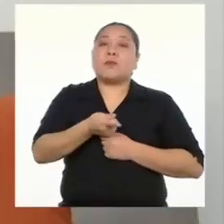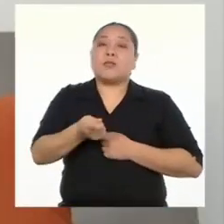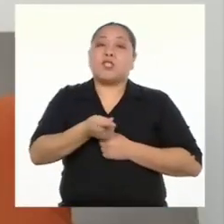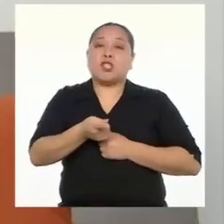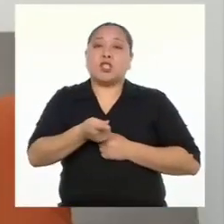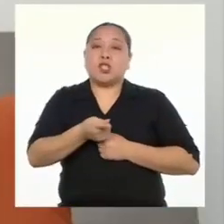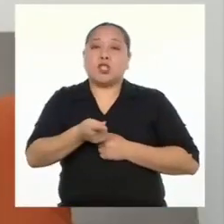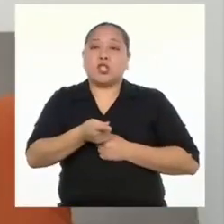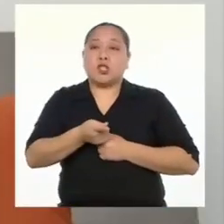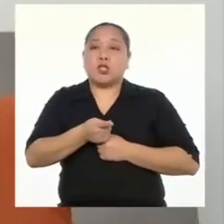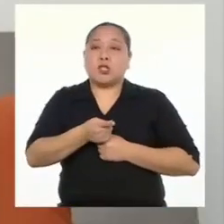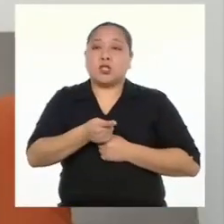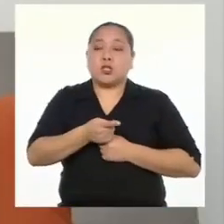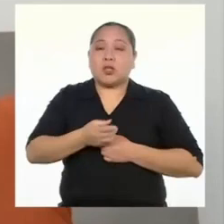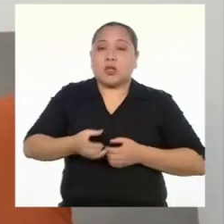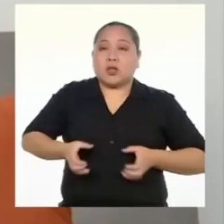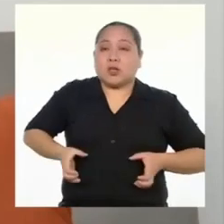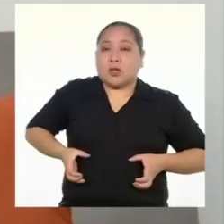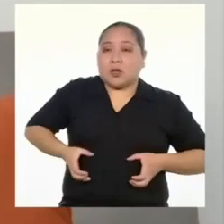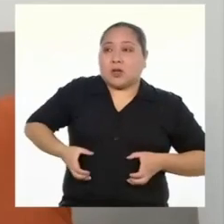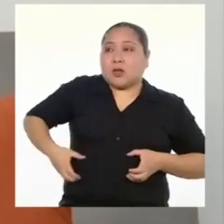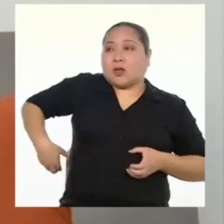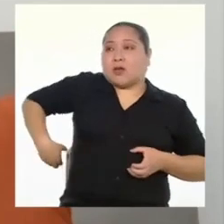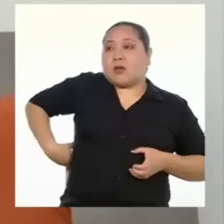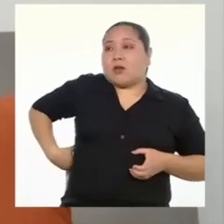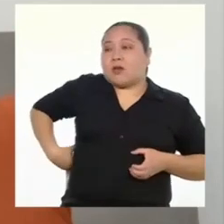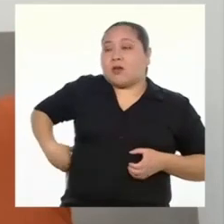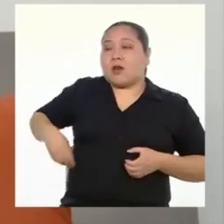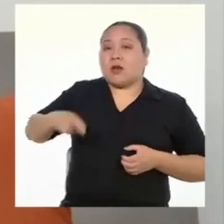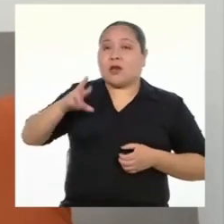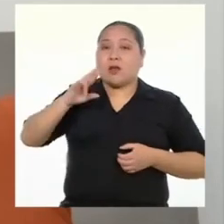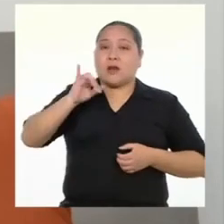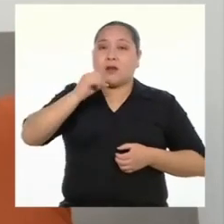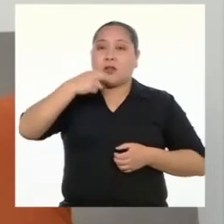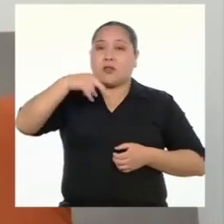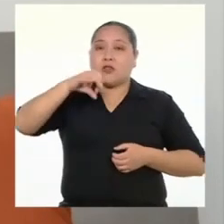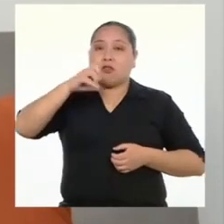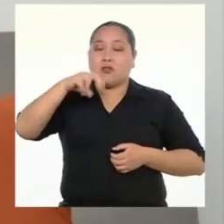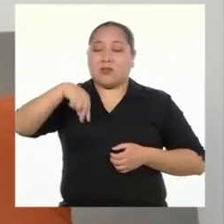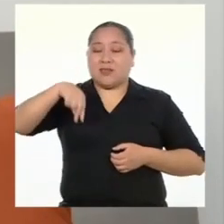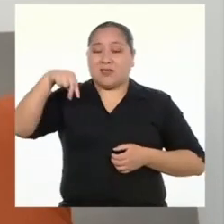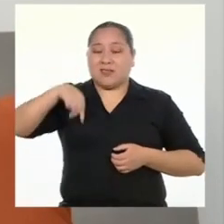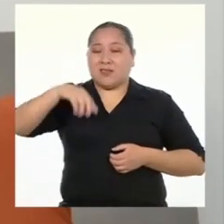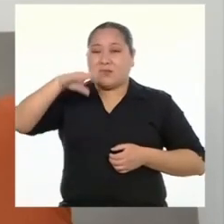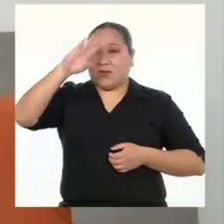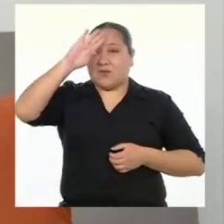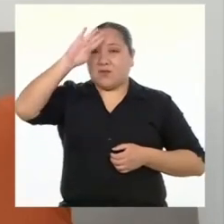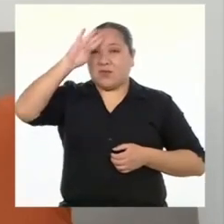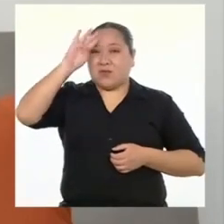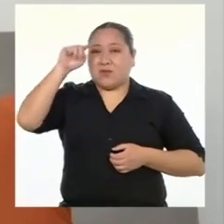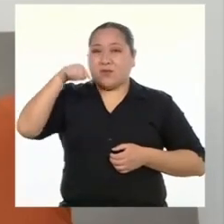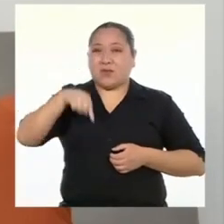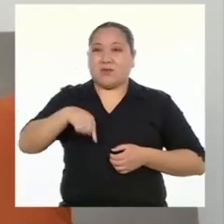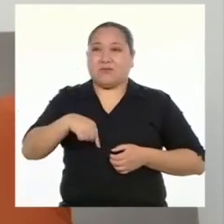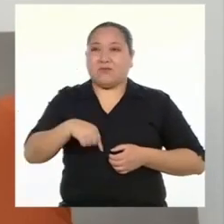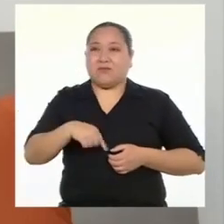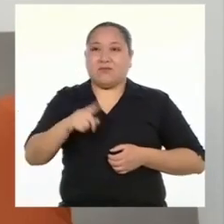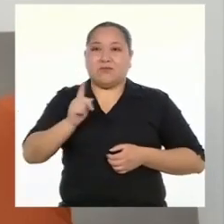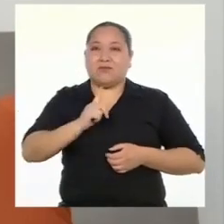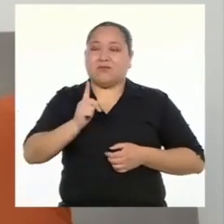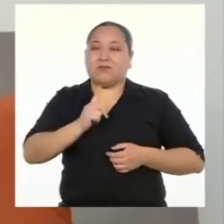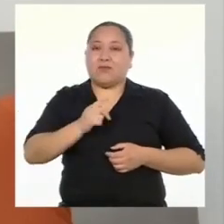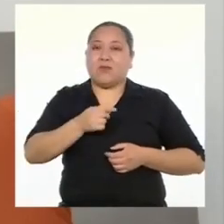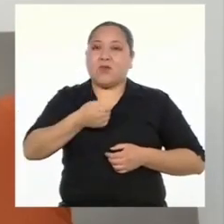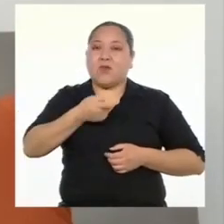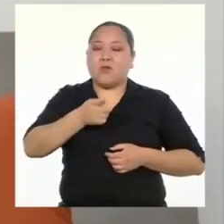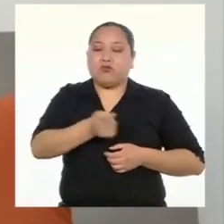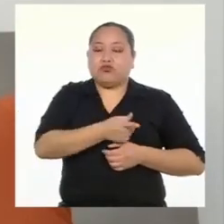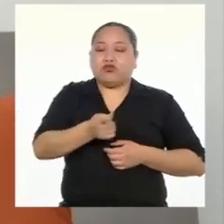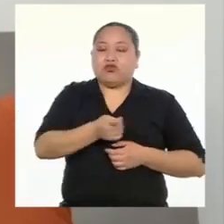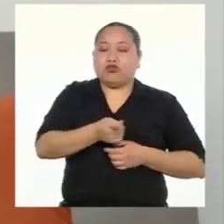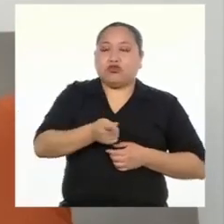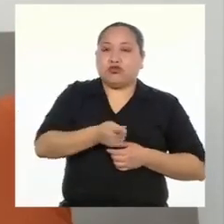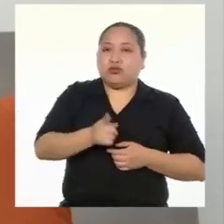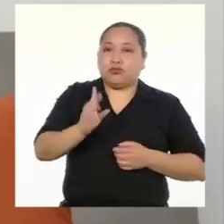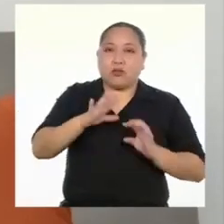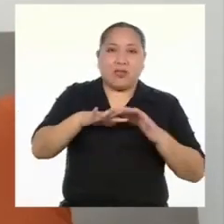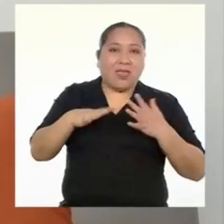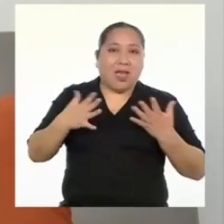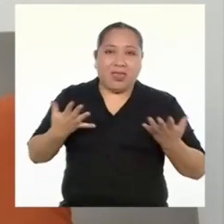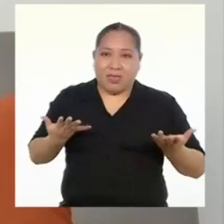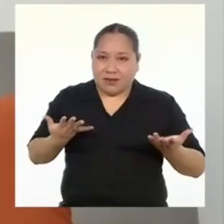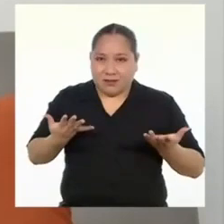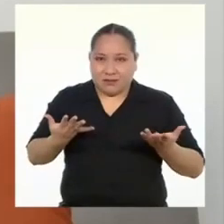se produce en los riñones. Este es un órgano que cuando se enferma deja de producir orina. Y